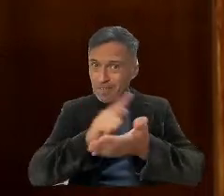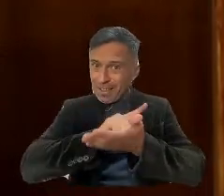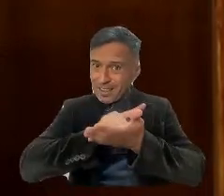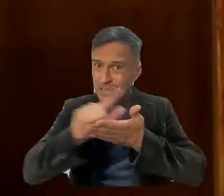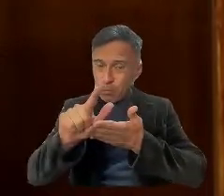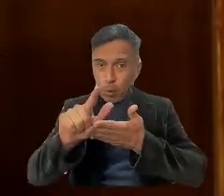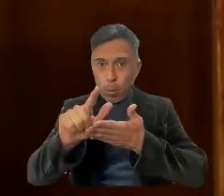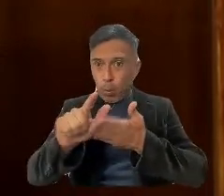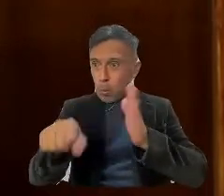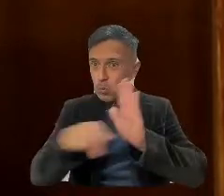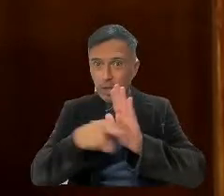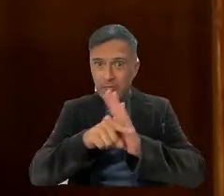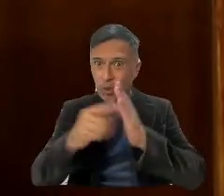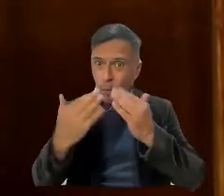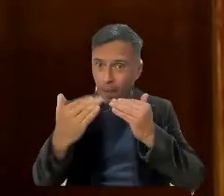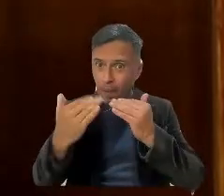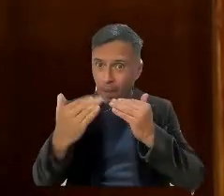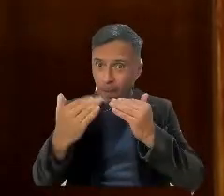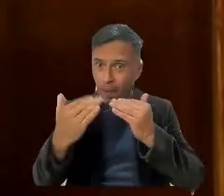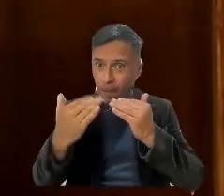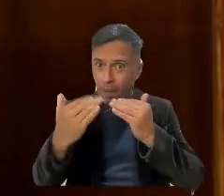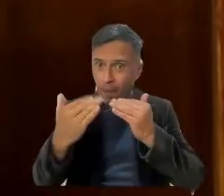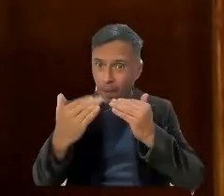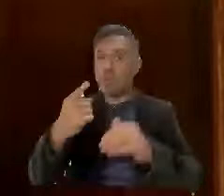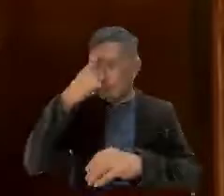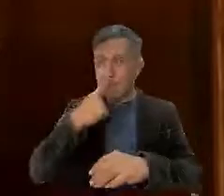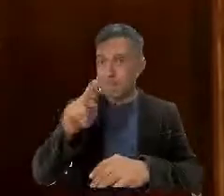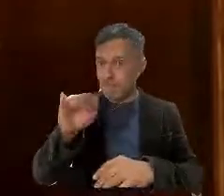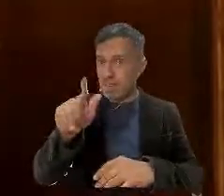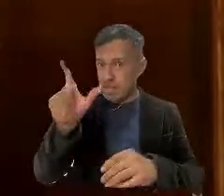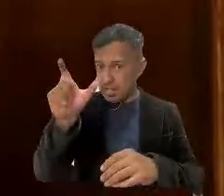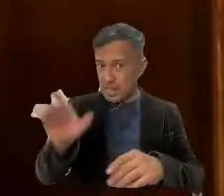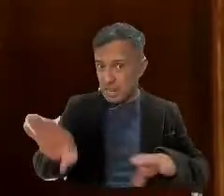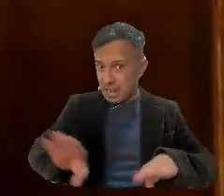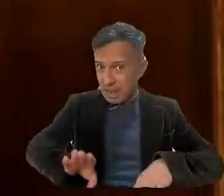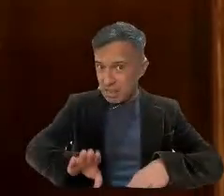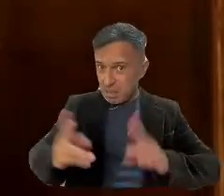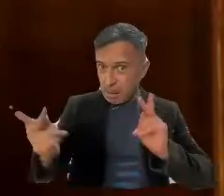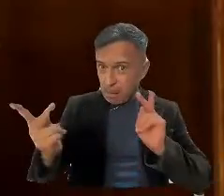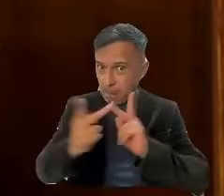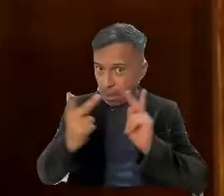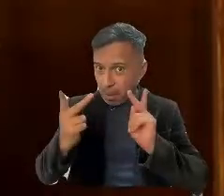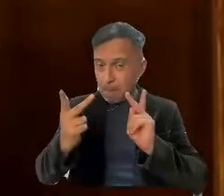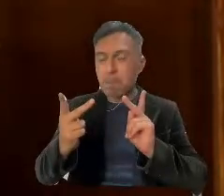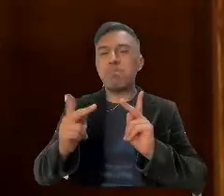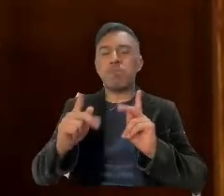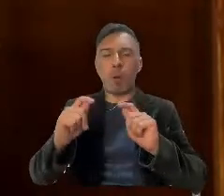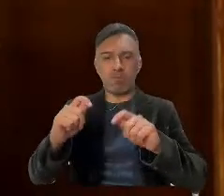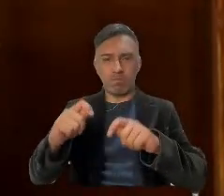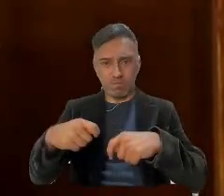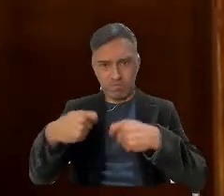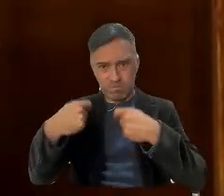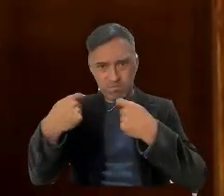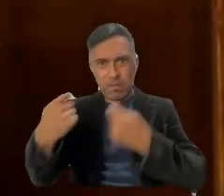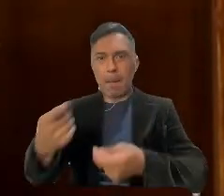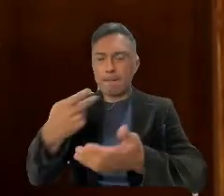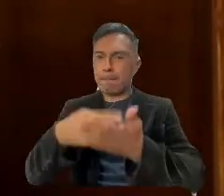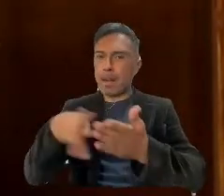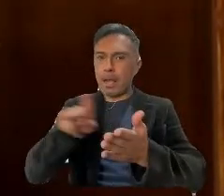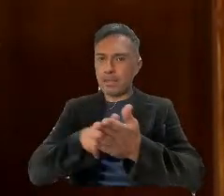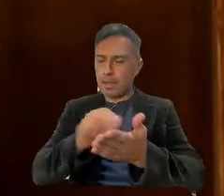el perfil correspondiente, se le expedirá un nombramiento definitivo de su